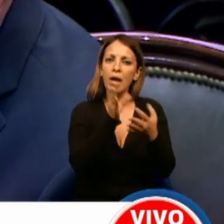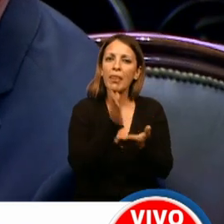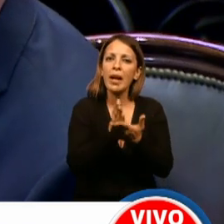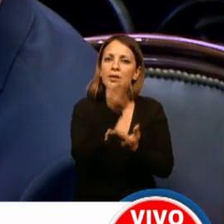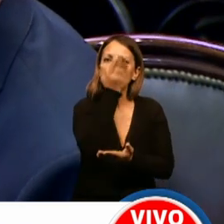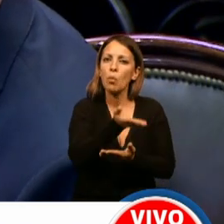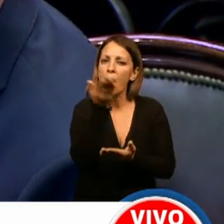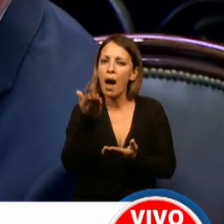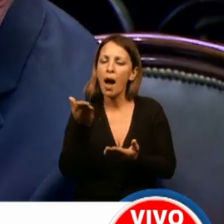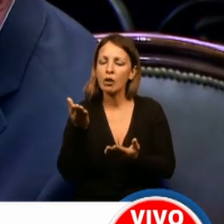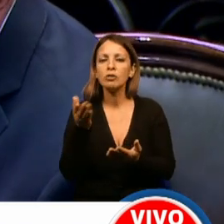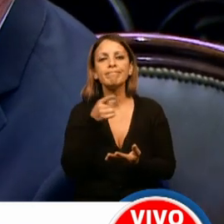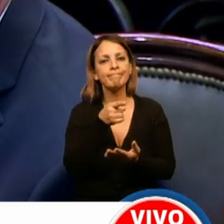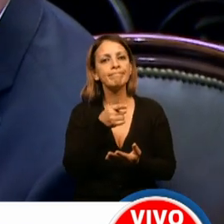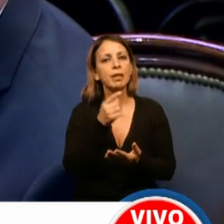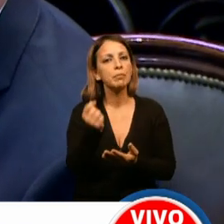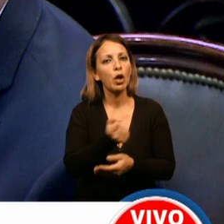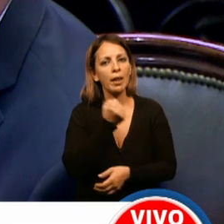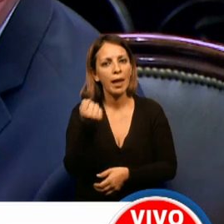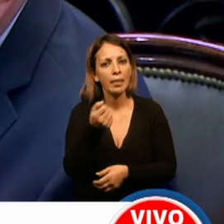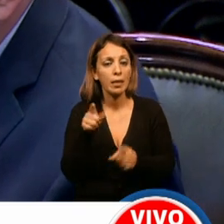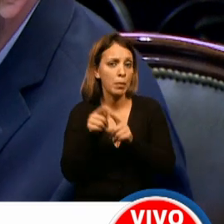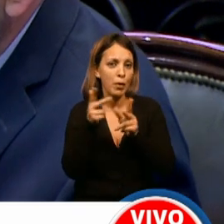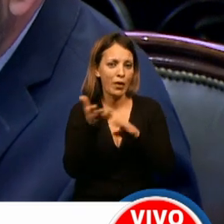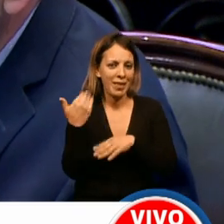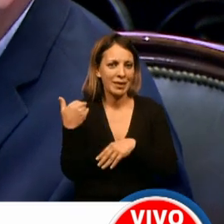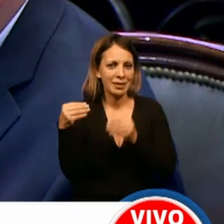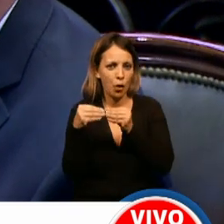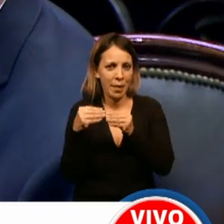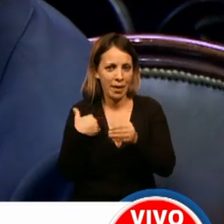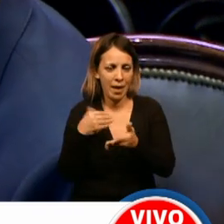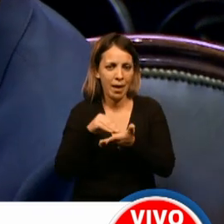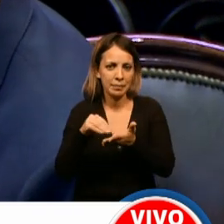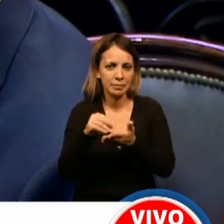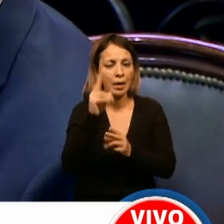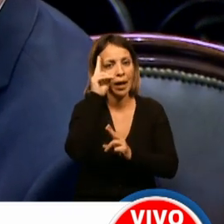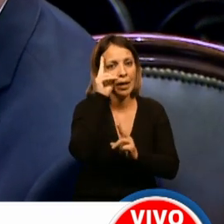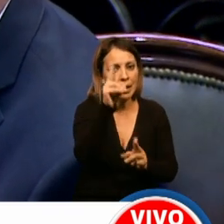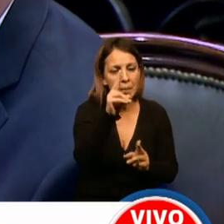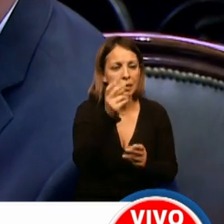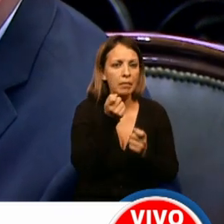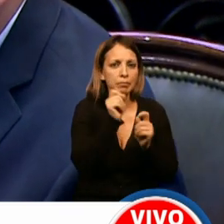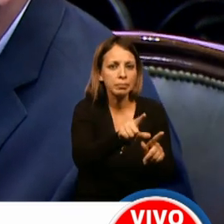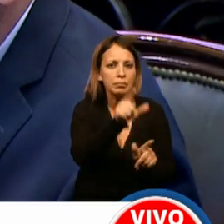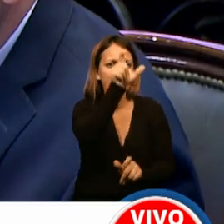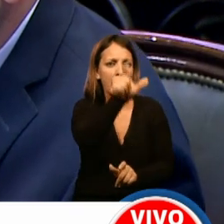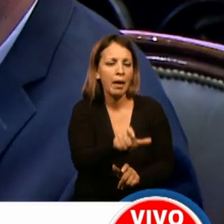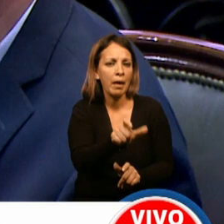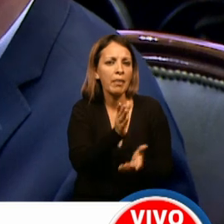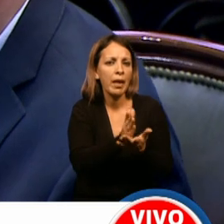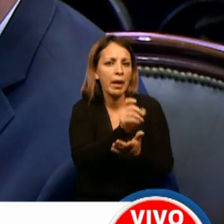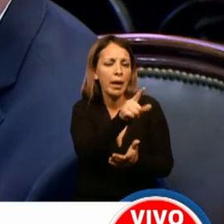destacamos recién también lo decía la diputada preopinante respeta el derecho a la identidad de género